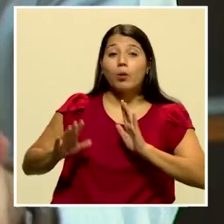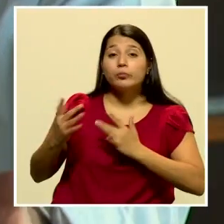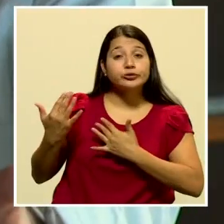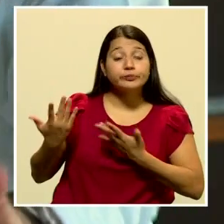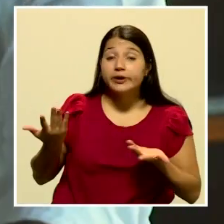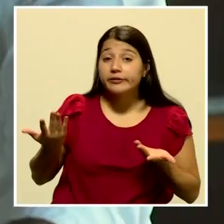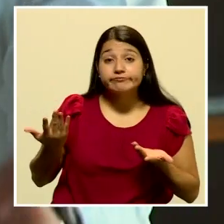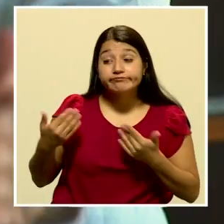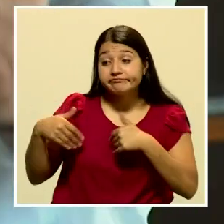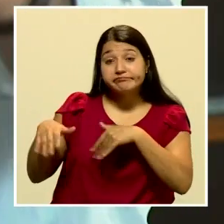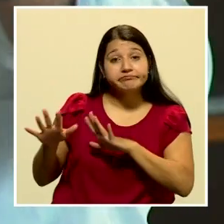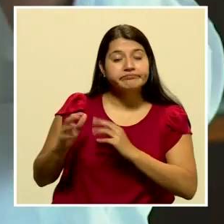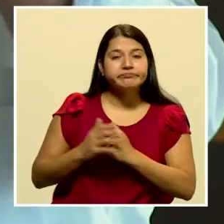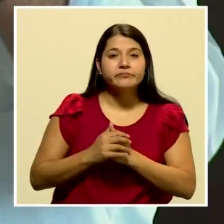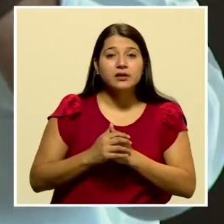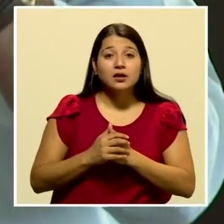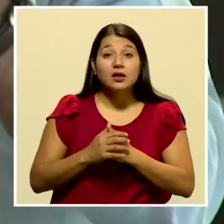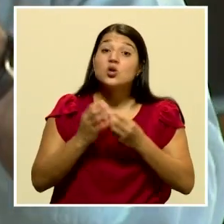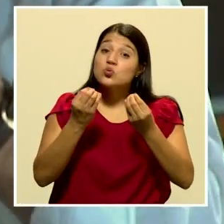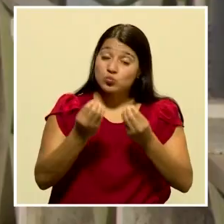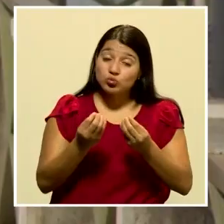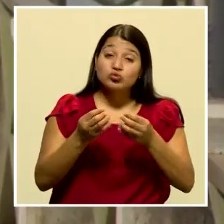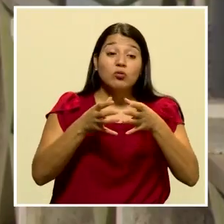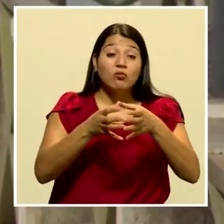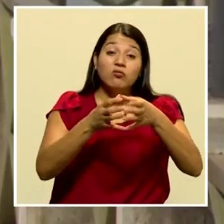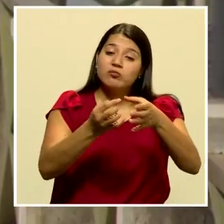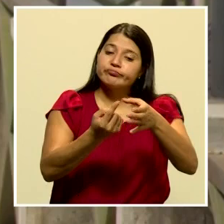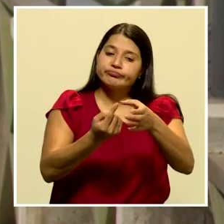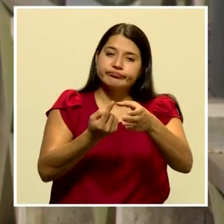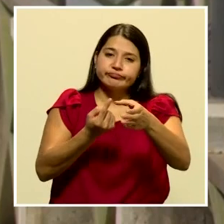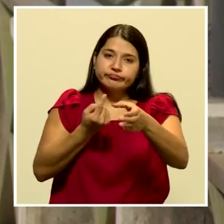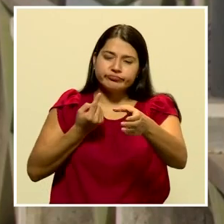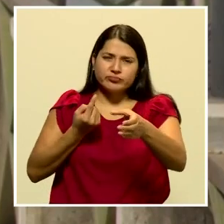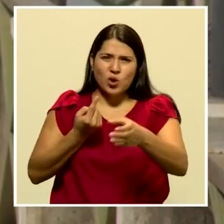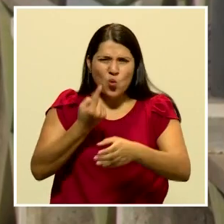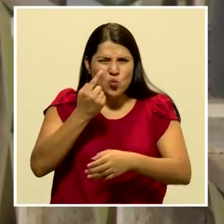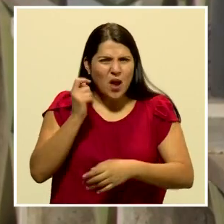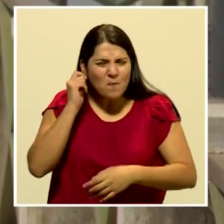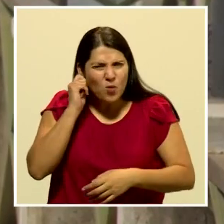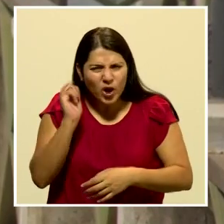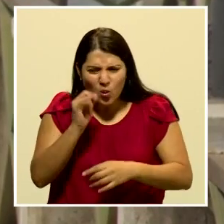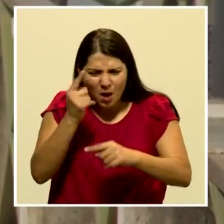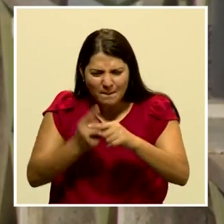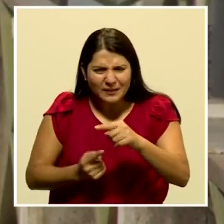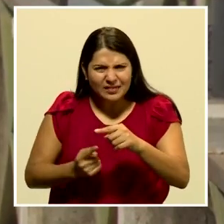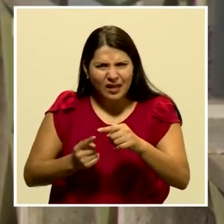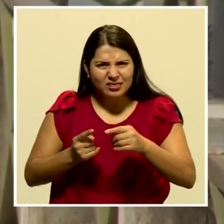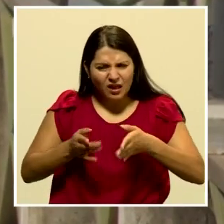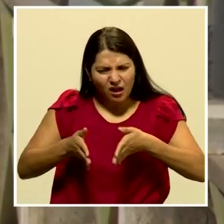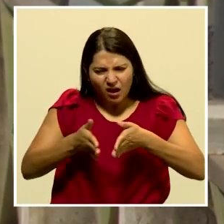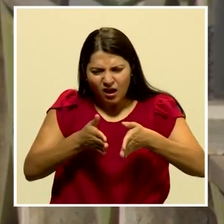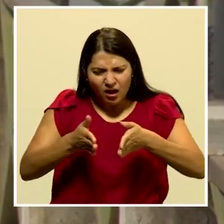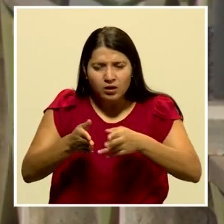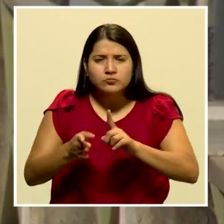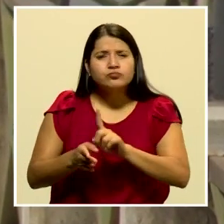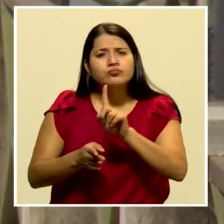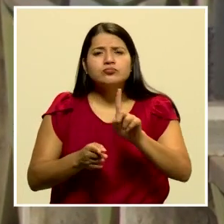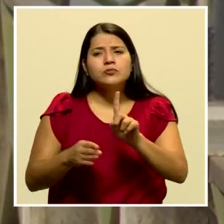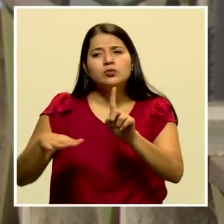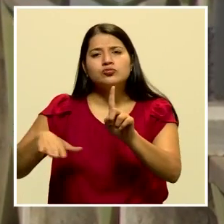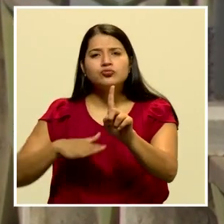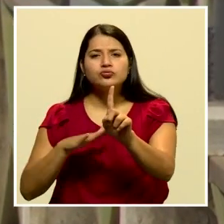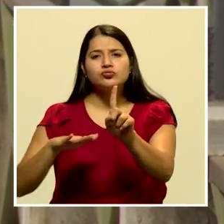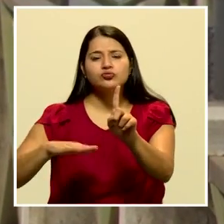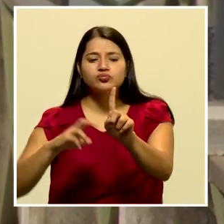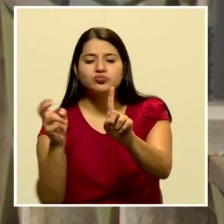esperarlo. Y muchos se han tenido que devolver. Una señora que en la mitad del camino como que la picó una culebra y pues, ¿quién se iba a devolver